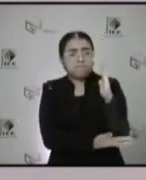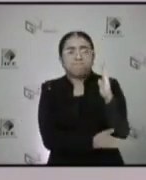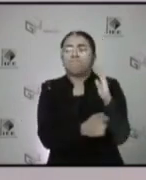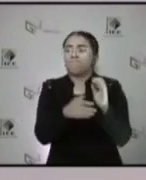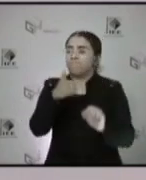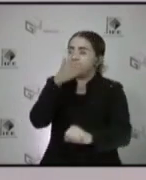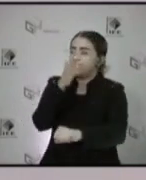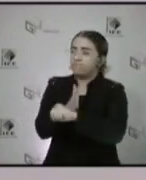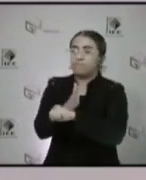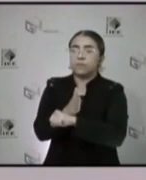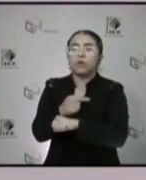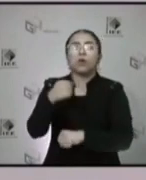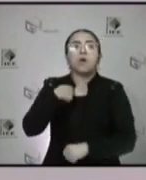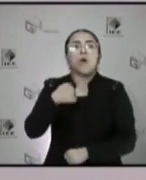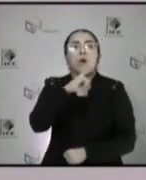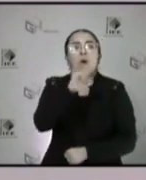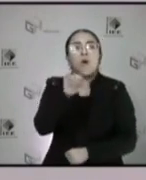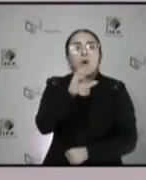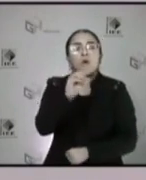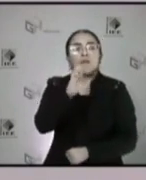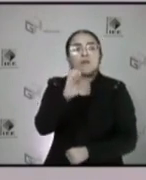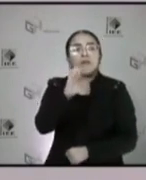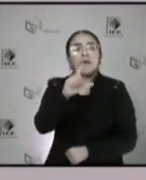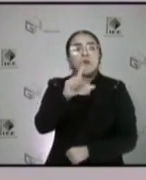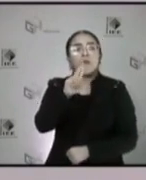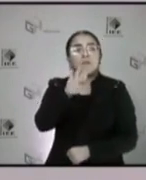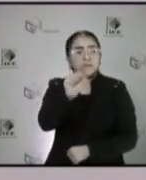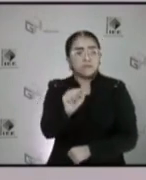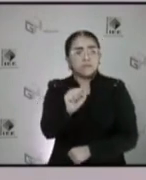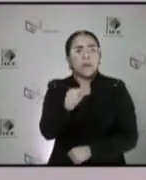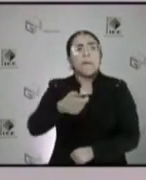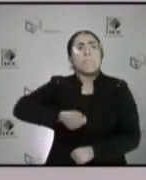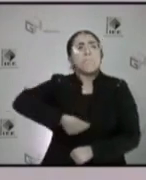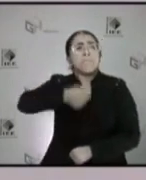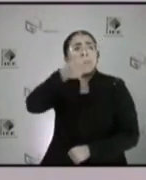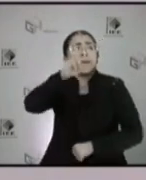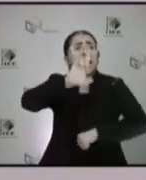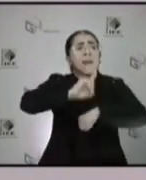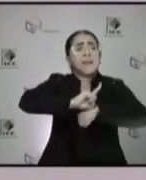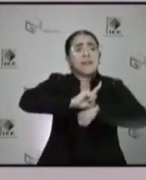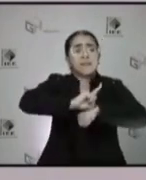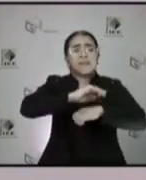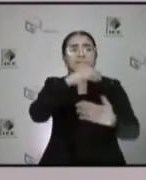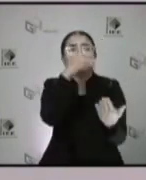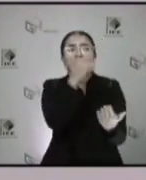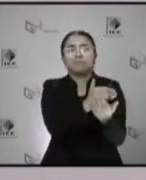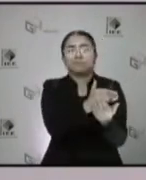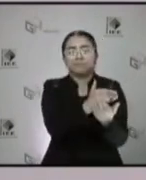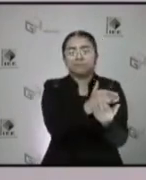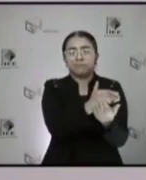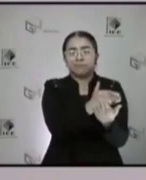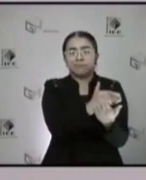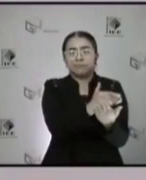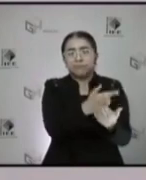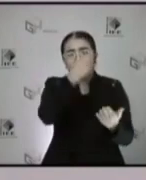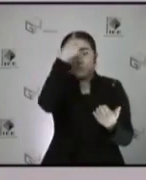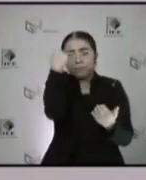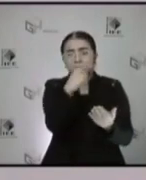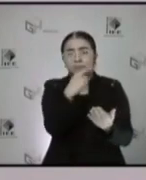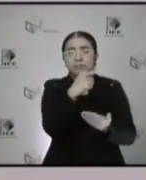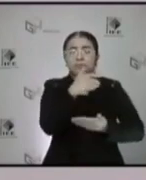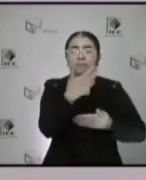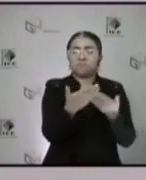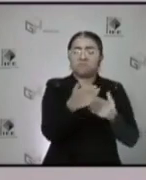Lima no cejará desde el primer día de su gobierno en acabar de manera ser irresponsable con los actos